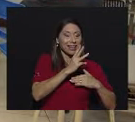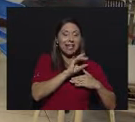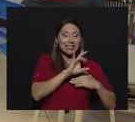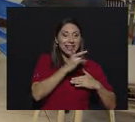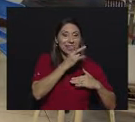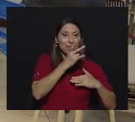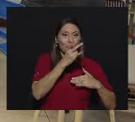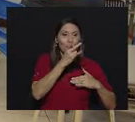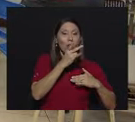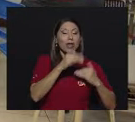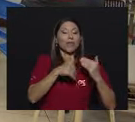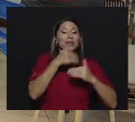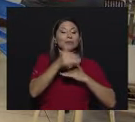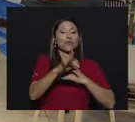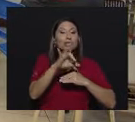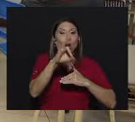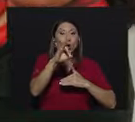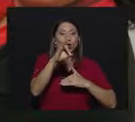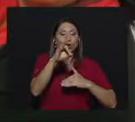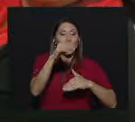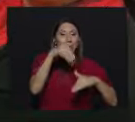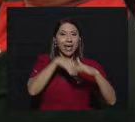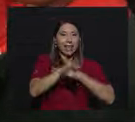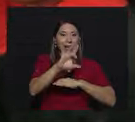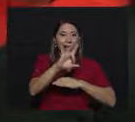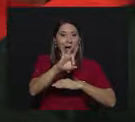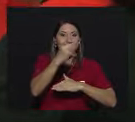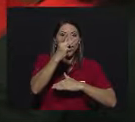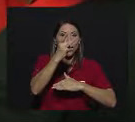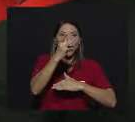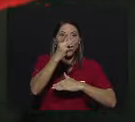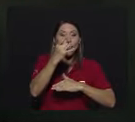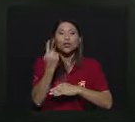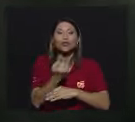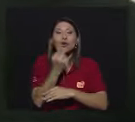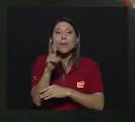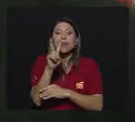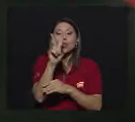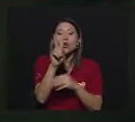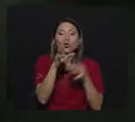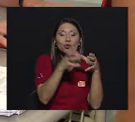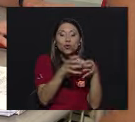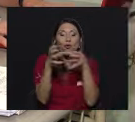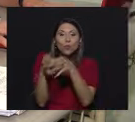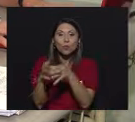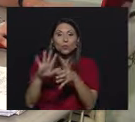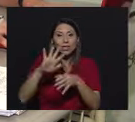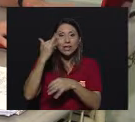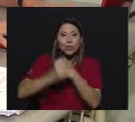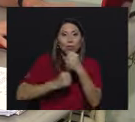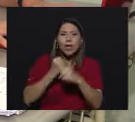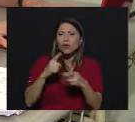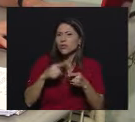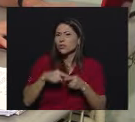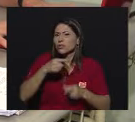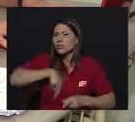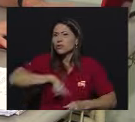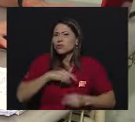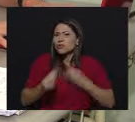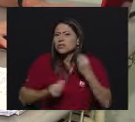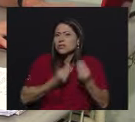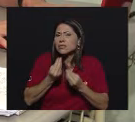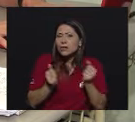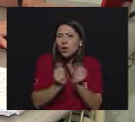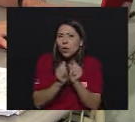octavo, apenas 2 llegan a quinto año. Entonces, ¿qué estamos haciendo con la educación en Costa Rica? ¿Será que